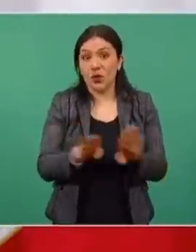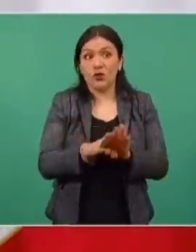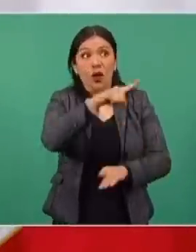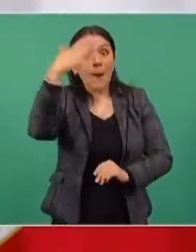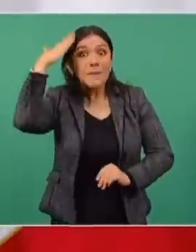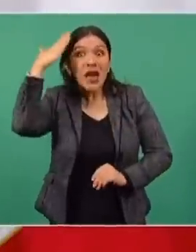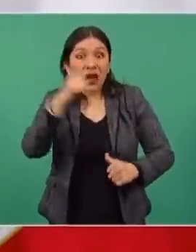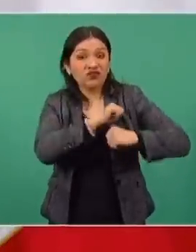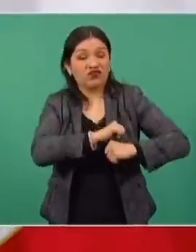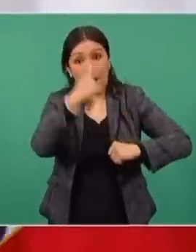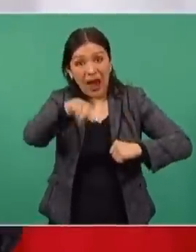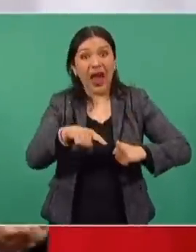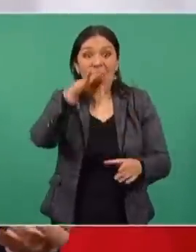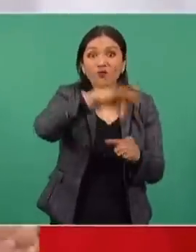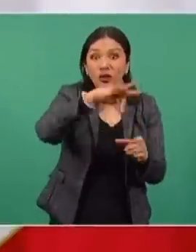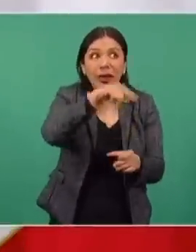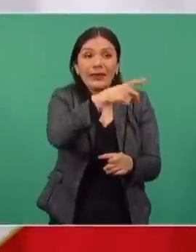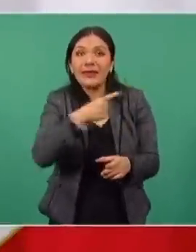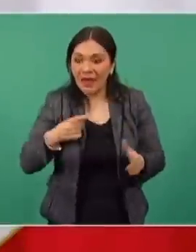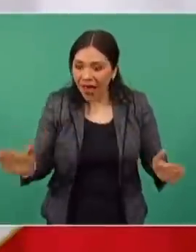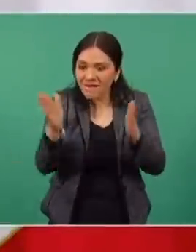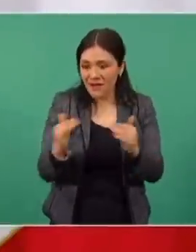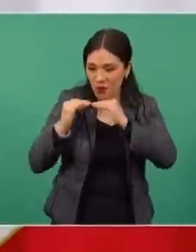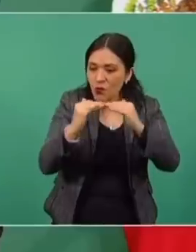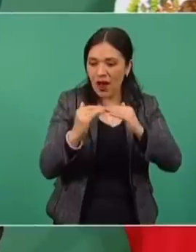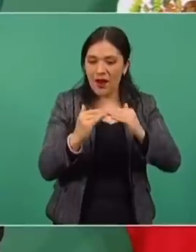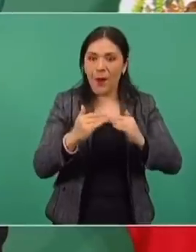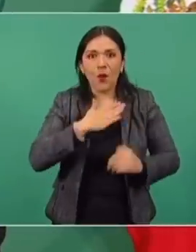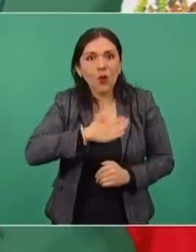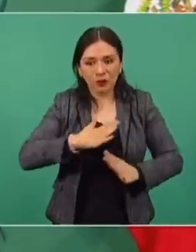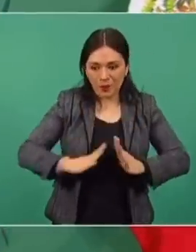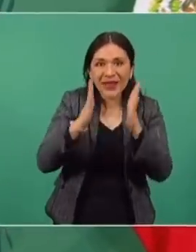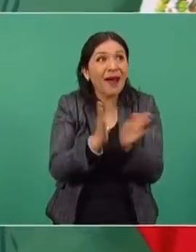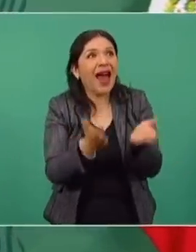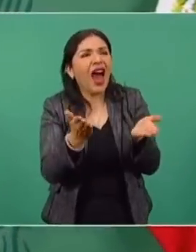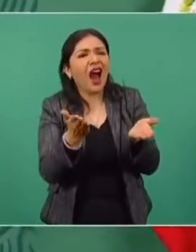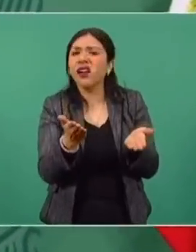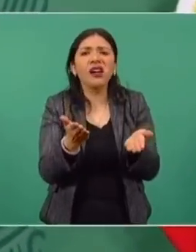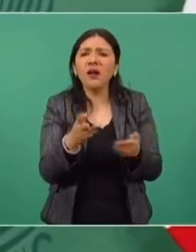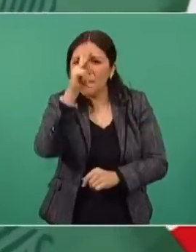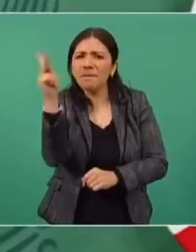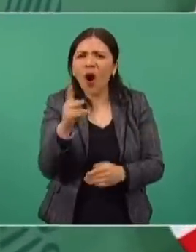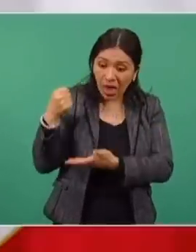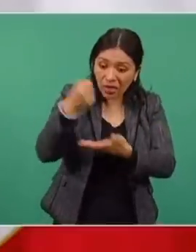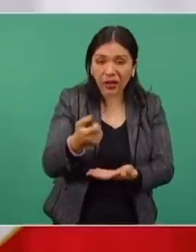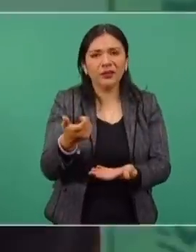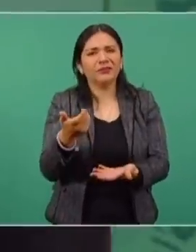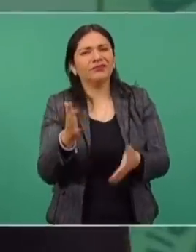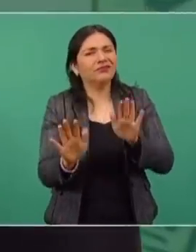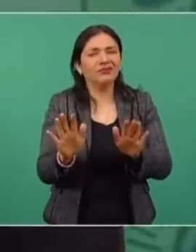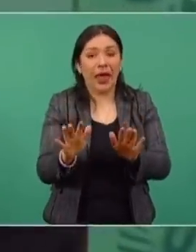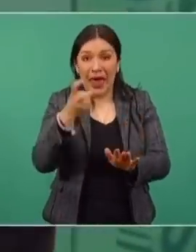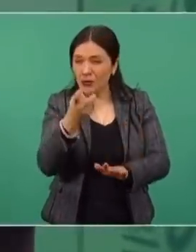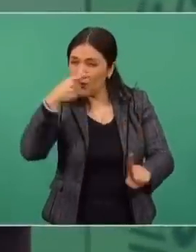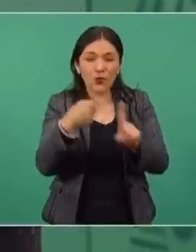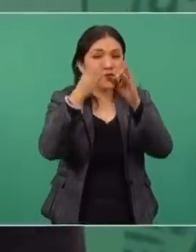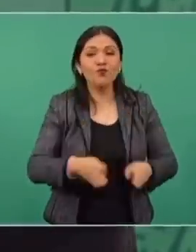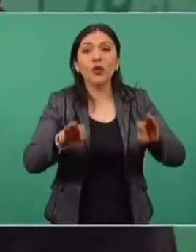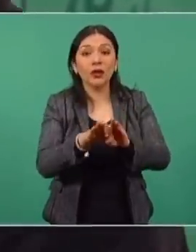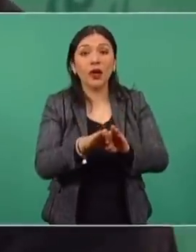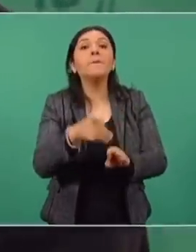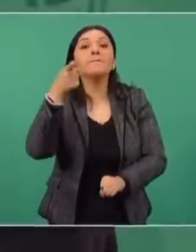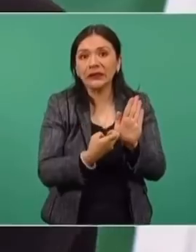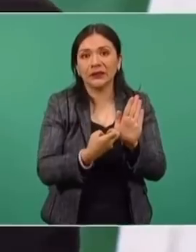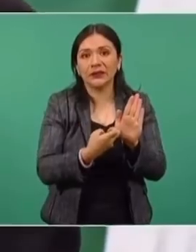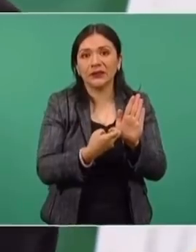órgano electoral que debería de promover la democracia se ha dedicado a obstaculizarla. Y lo fundamental es que la